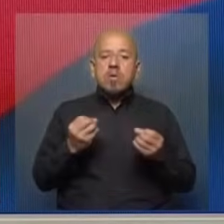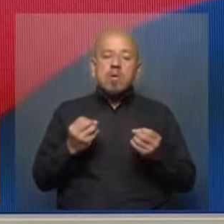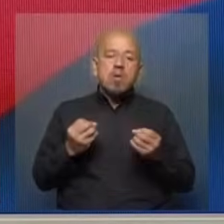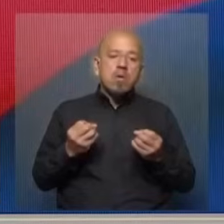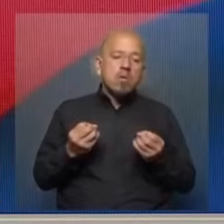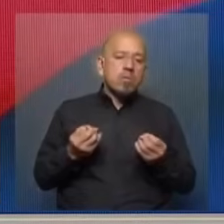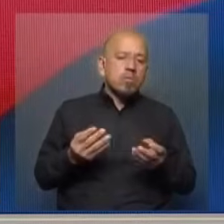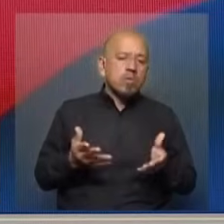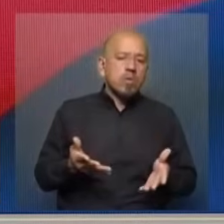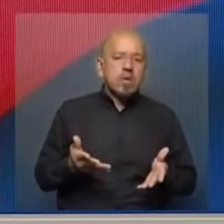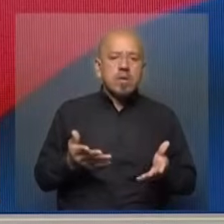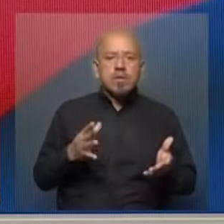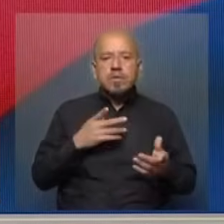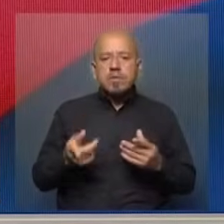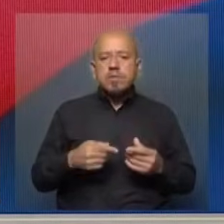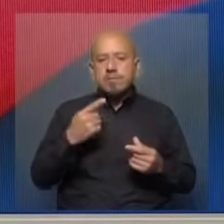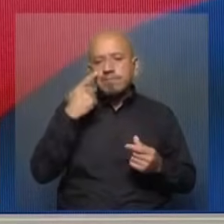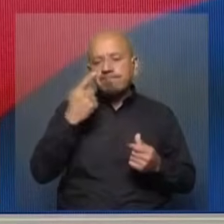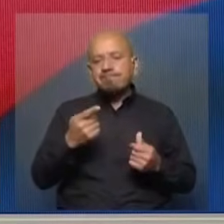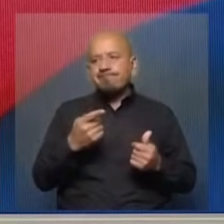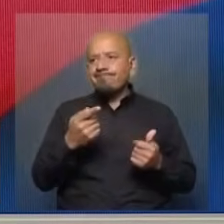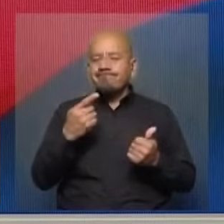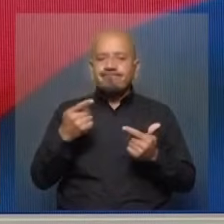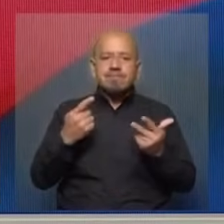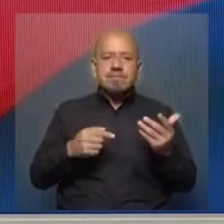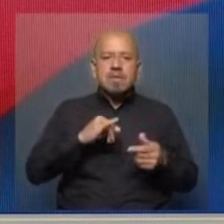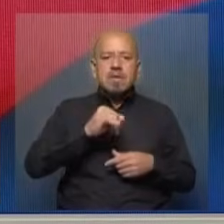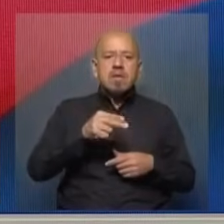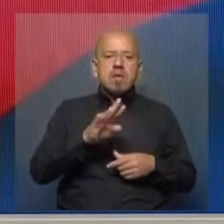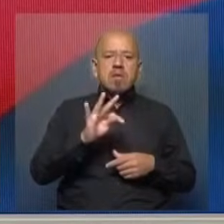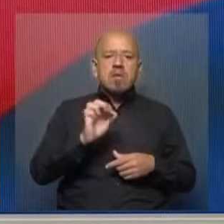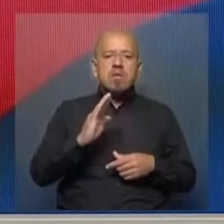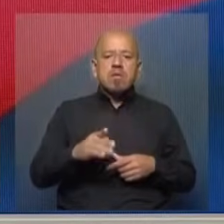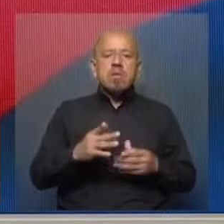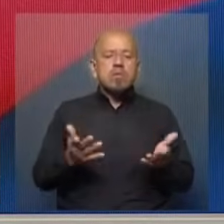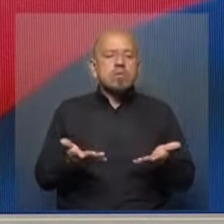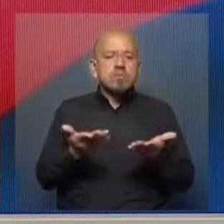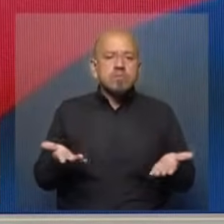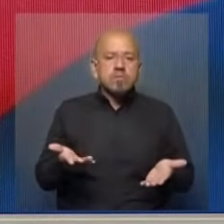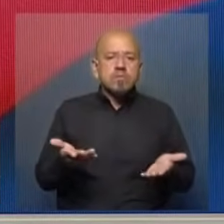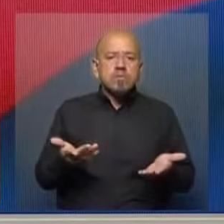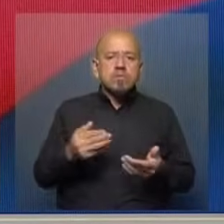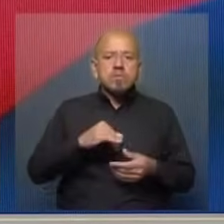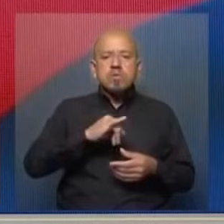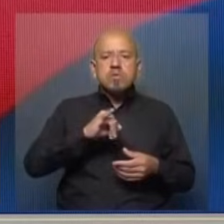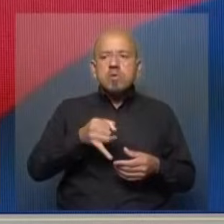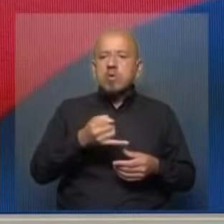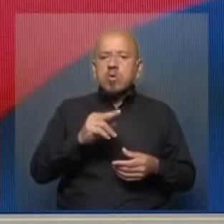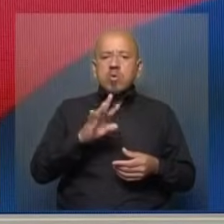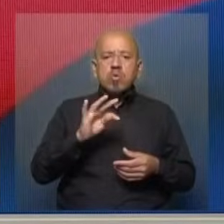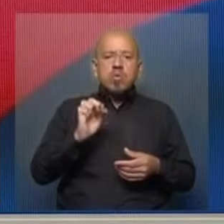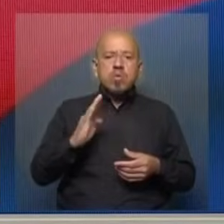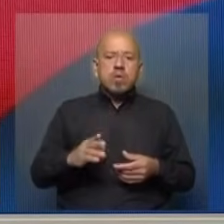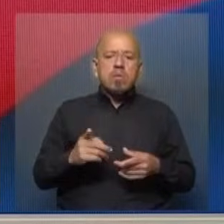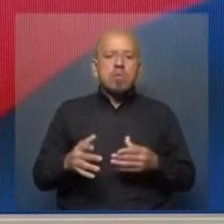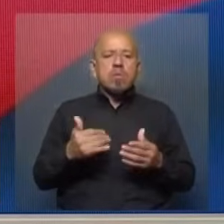en todas estas cosas que estamos viendo en el país, la JUTEP ni se escucha. Y yo me pregunto si la Junta de Transparencia y Ética Pública